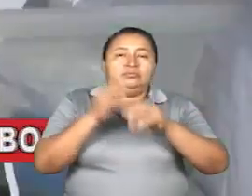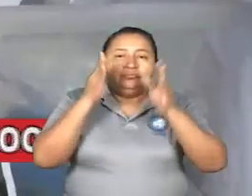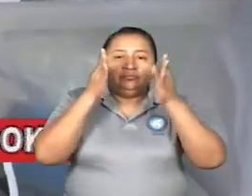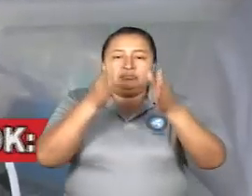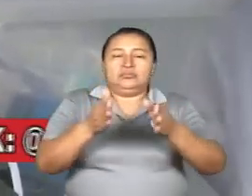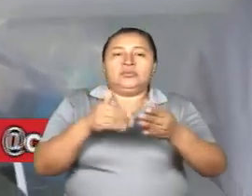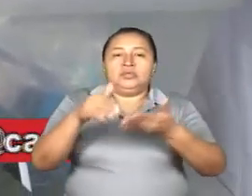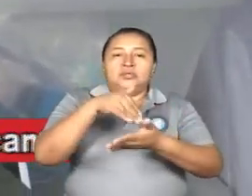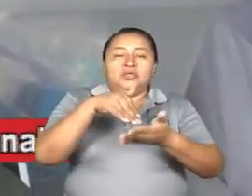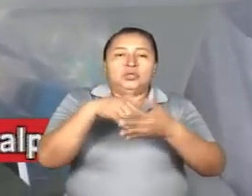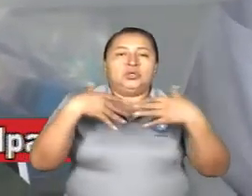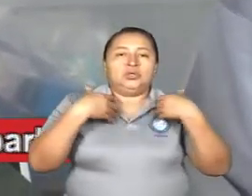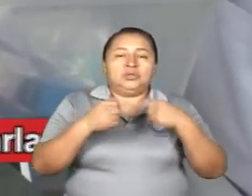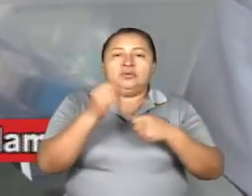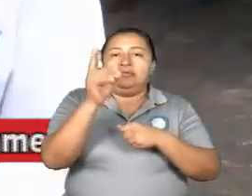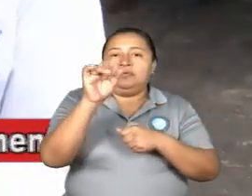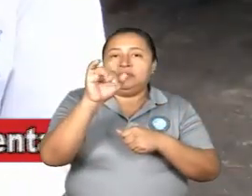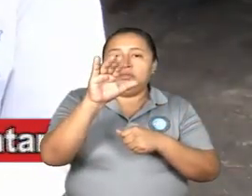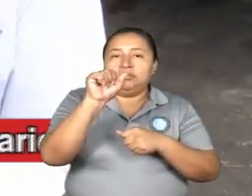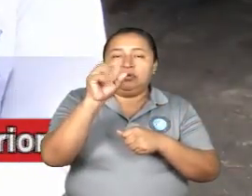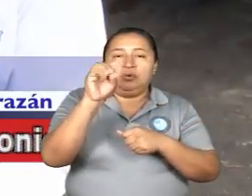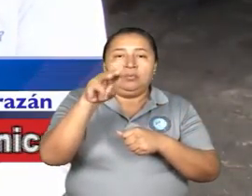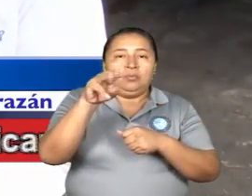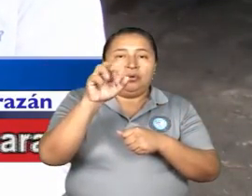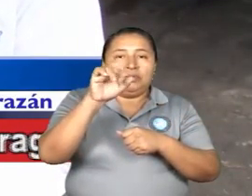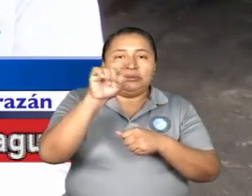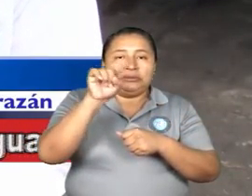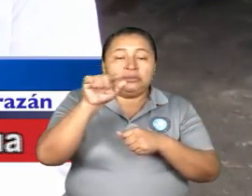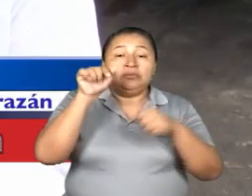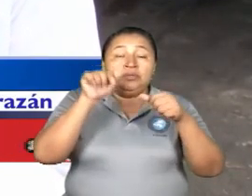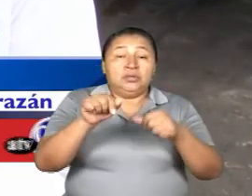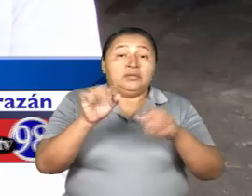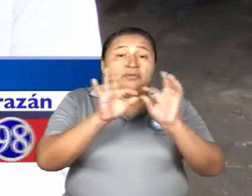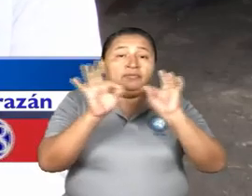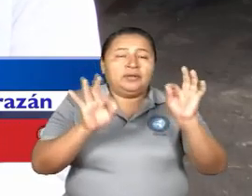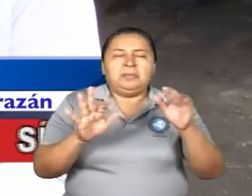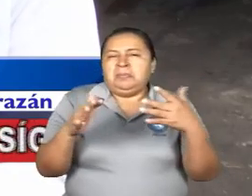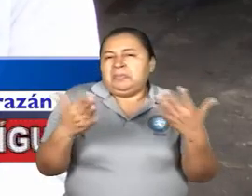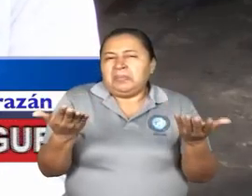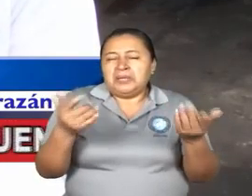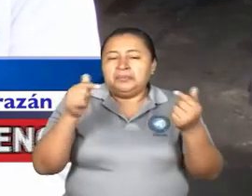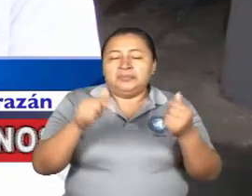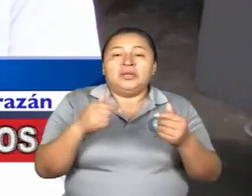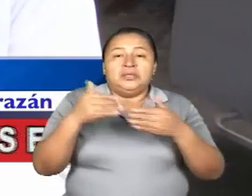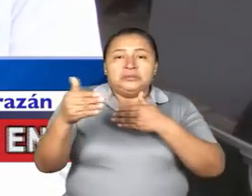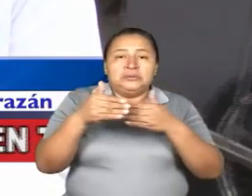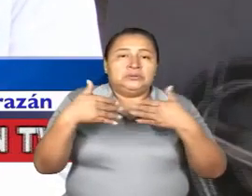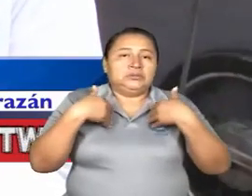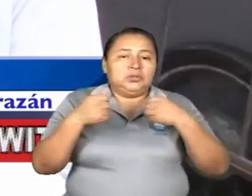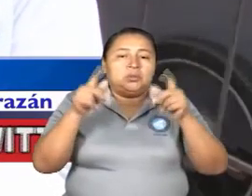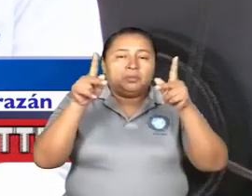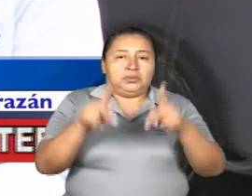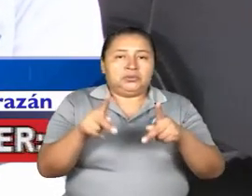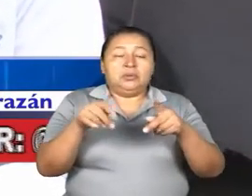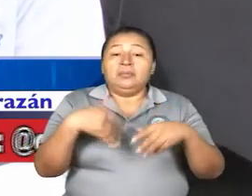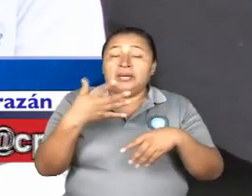del Centro de Salud Francisco Morazán. El propósito de esta feria es acercar la salud a la población, a fin